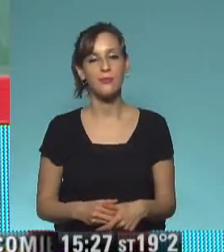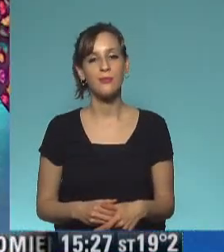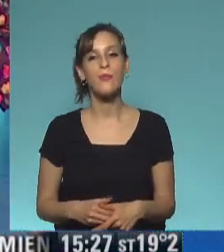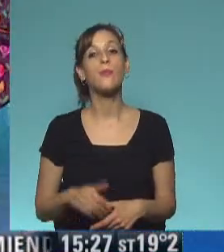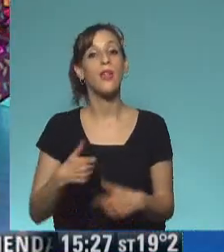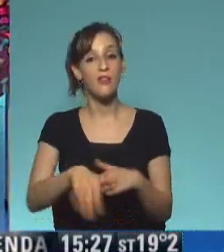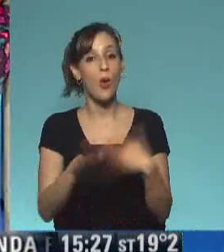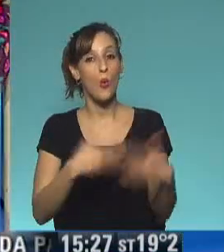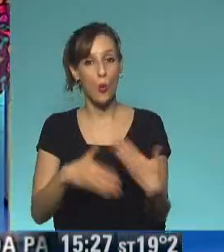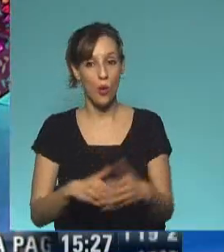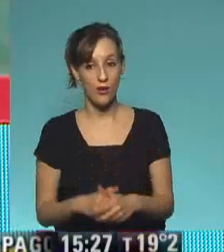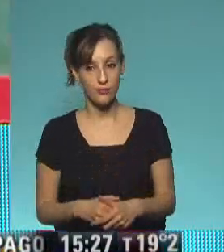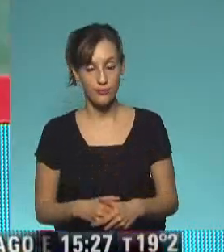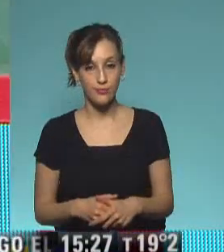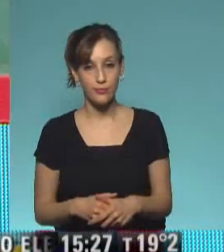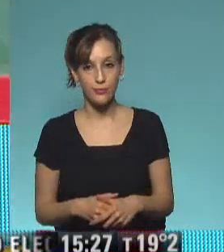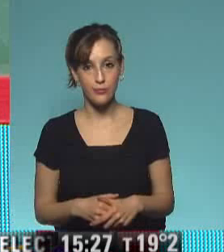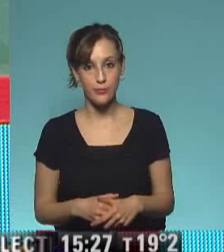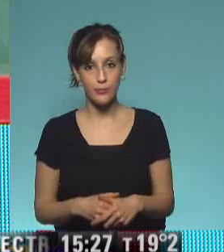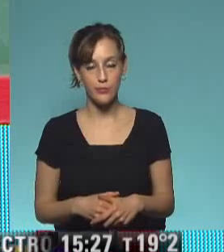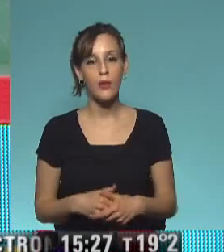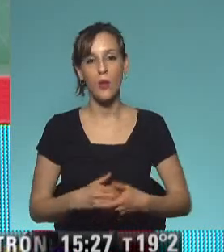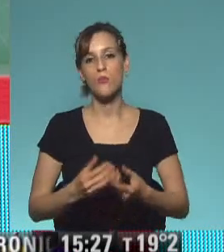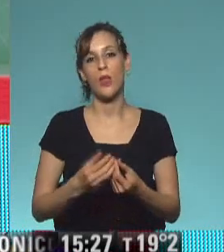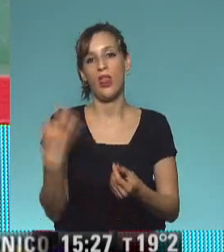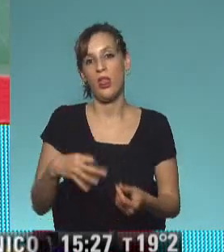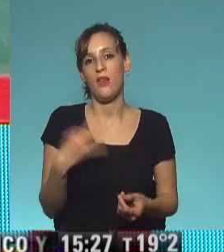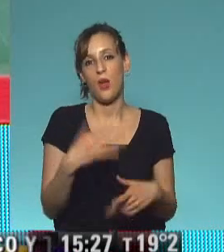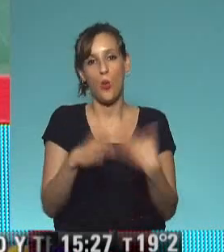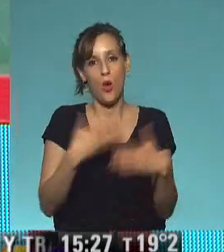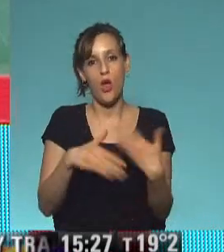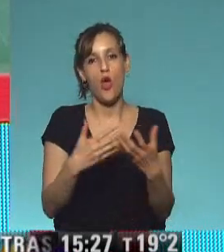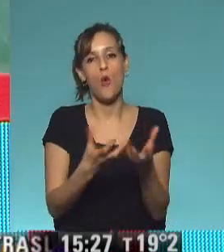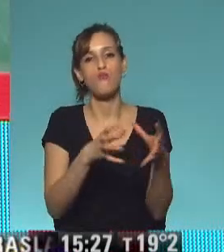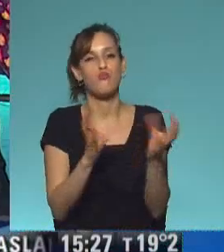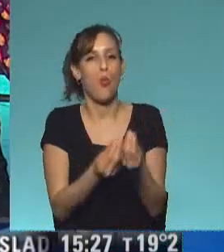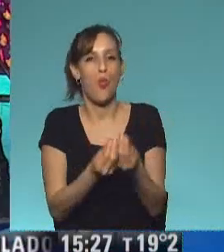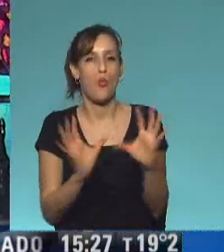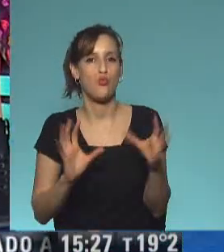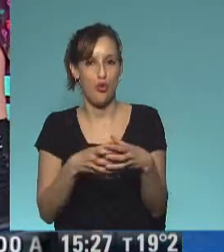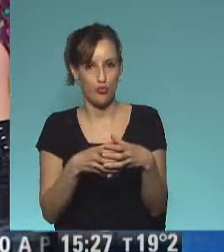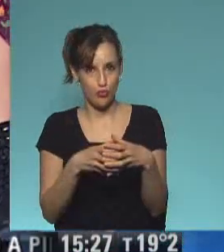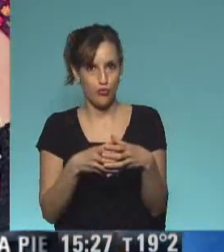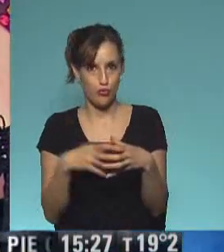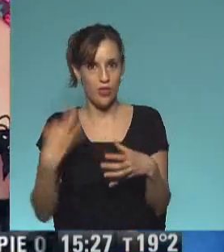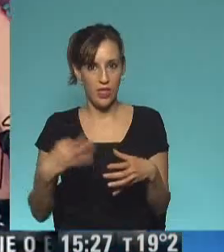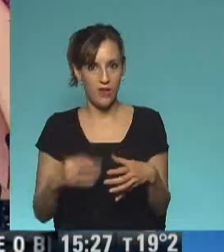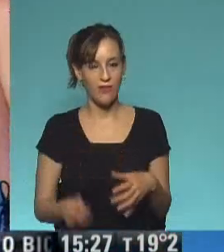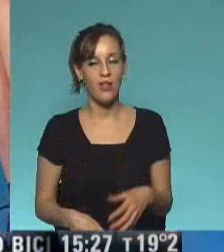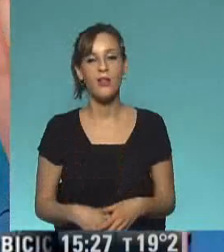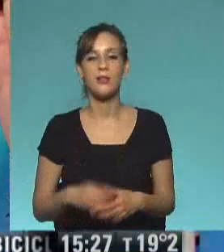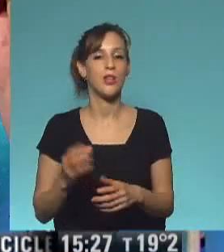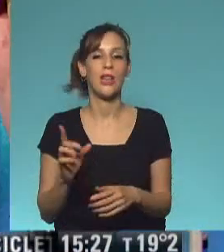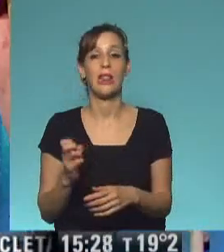Vamos a jugar a La Cola del Dragón, se juega así. Se juega de a muchos, es un juego que se juega de a muchos, no se juega. Emi y yo no alcanzamos. Pueden mostrar si quieren, pero no van a